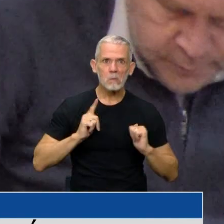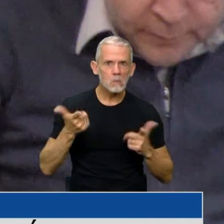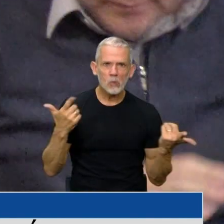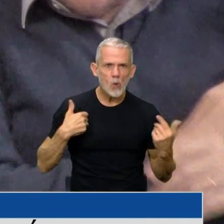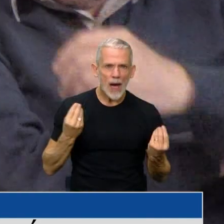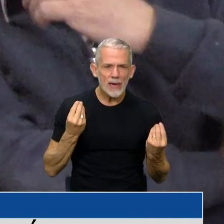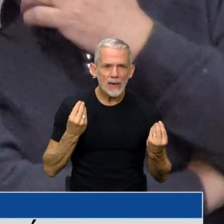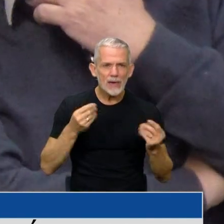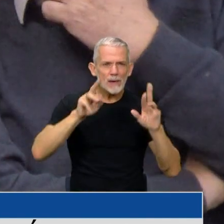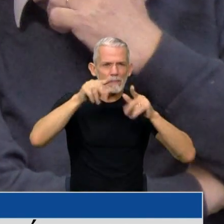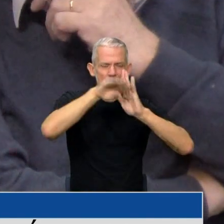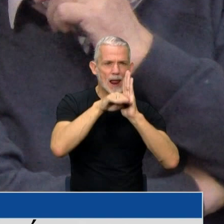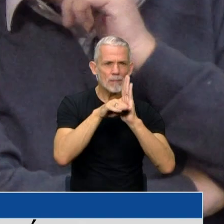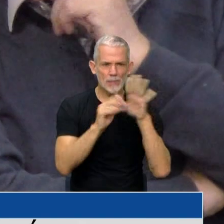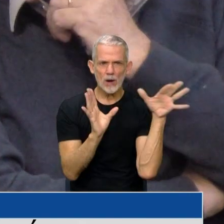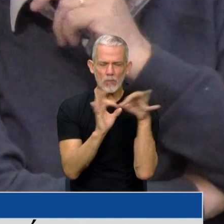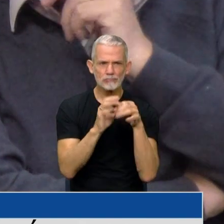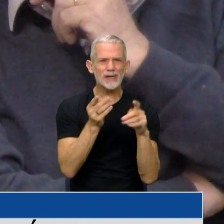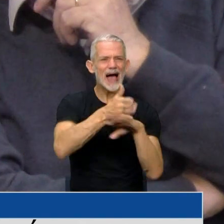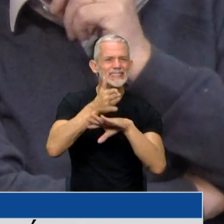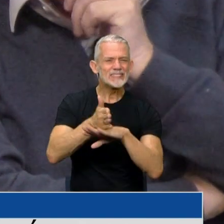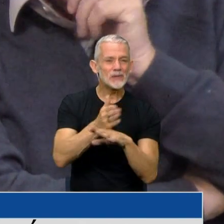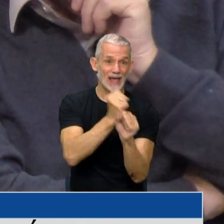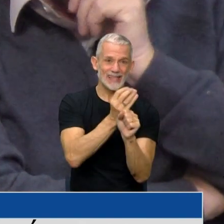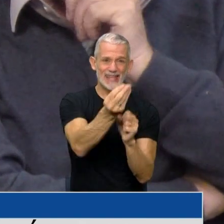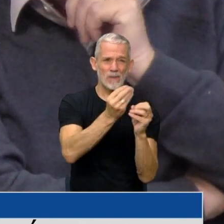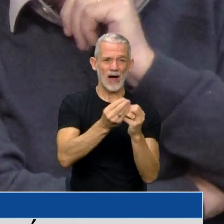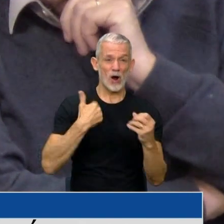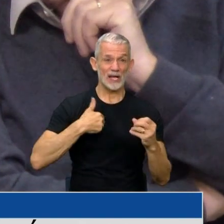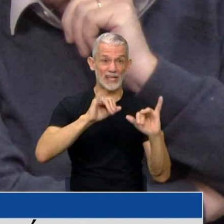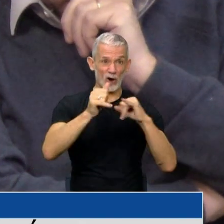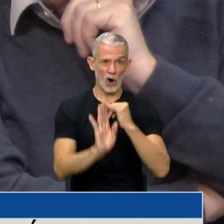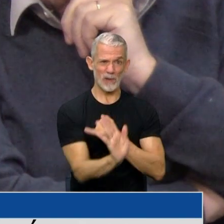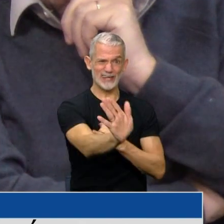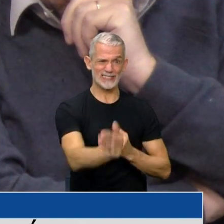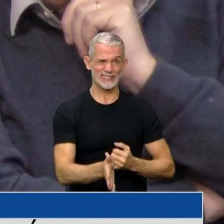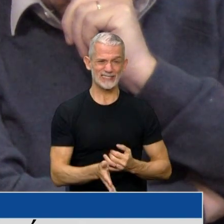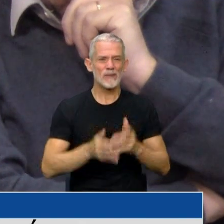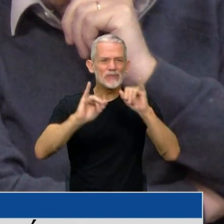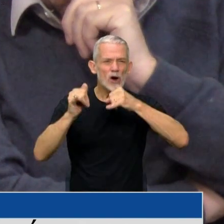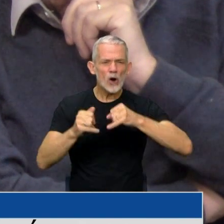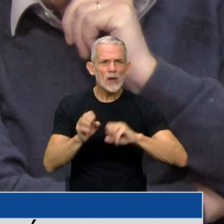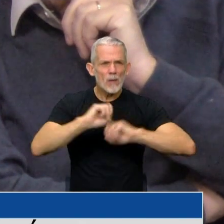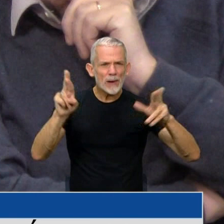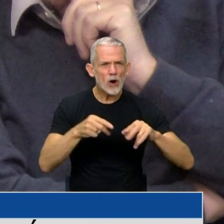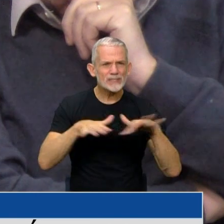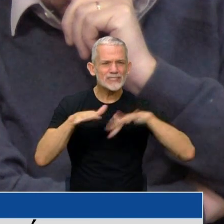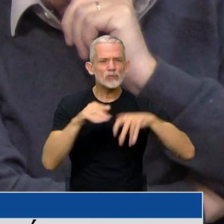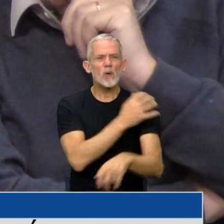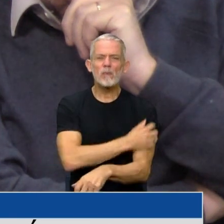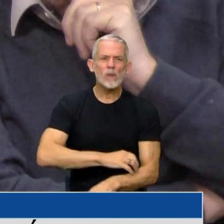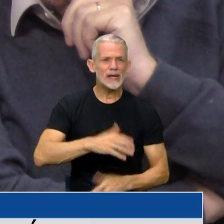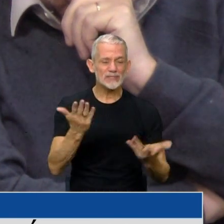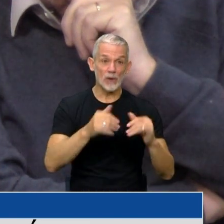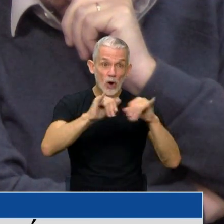política que vinculara la accesibilidad laboral en la Argentina. Los jóvenes son los más castigados por las situaciones de pobreza